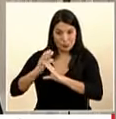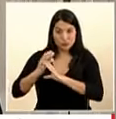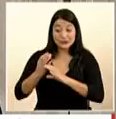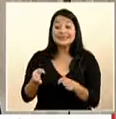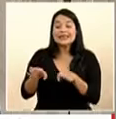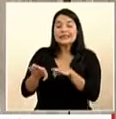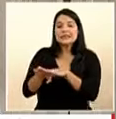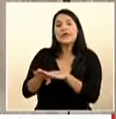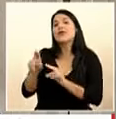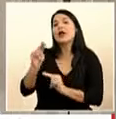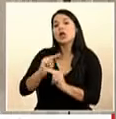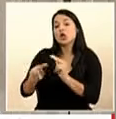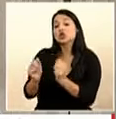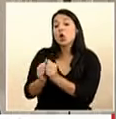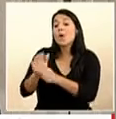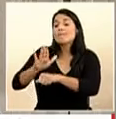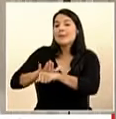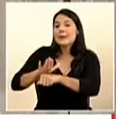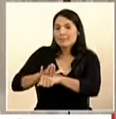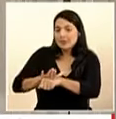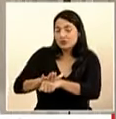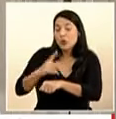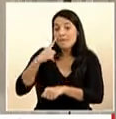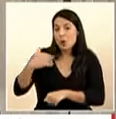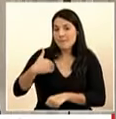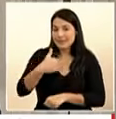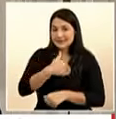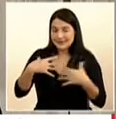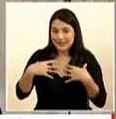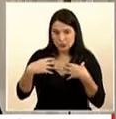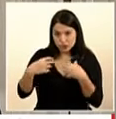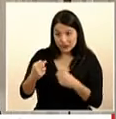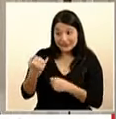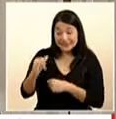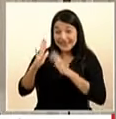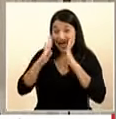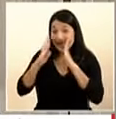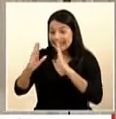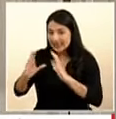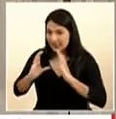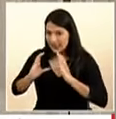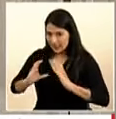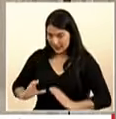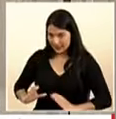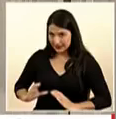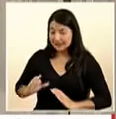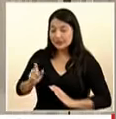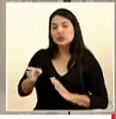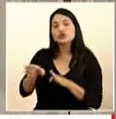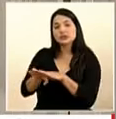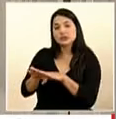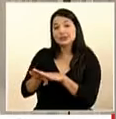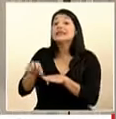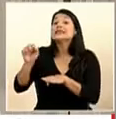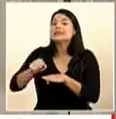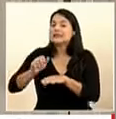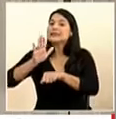con permiso sanitario de funcionamiento y atención presencial al público se permiten servicios a domicilio